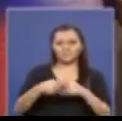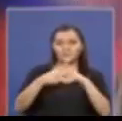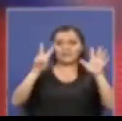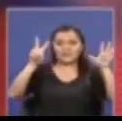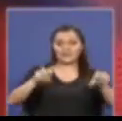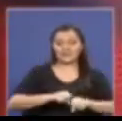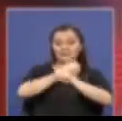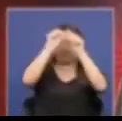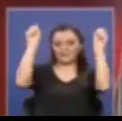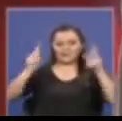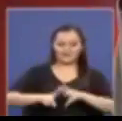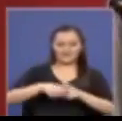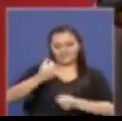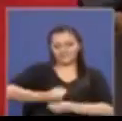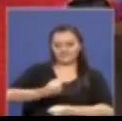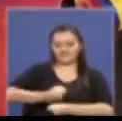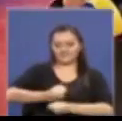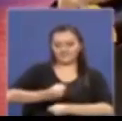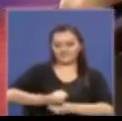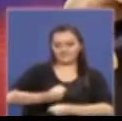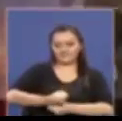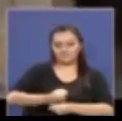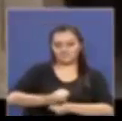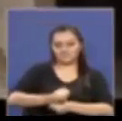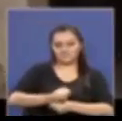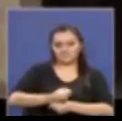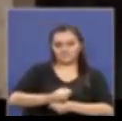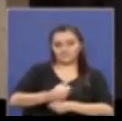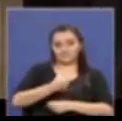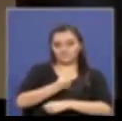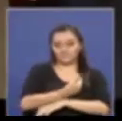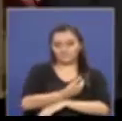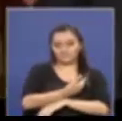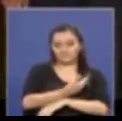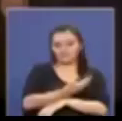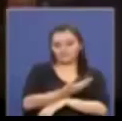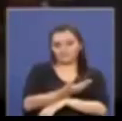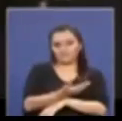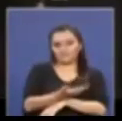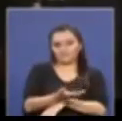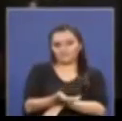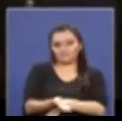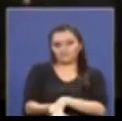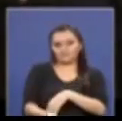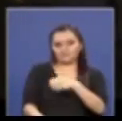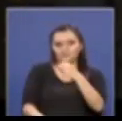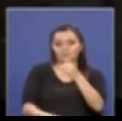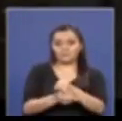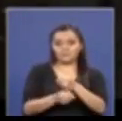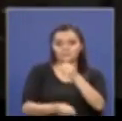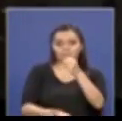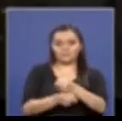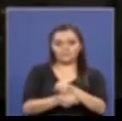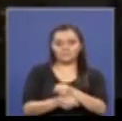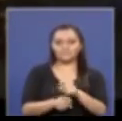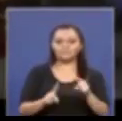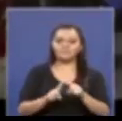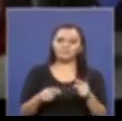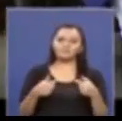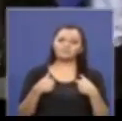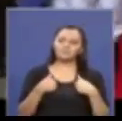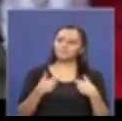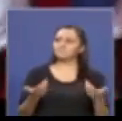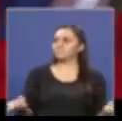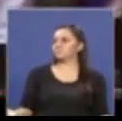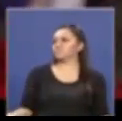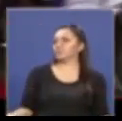7 y media de la mañana, más o menos. Entonces, para cualquier persona normal ya había acabado la jornada de trabajo. Pero lastimosamente no me consideran como persona